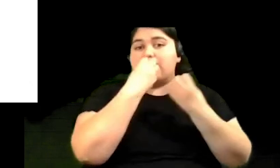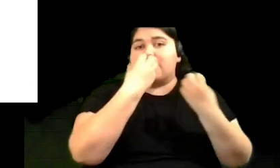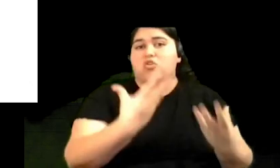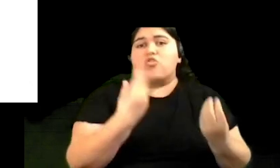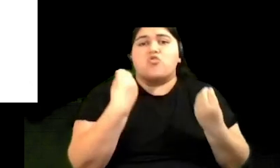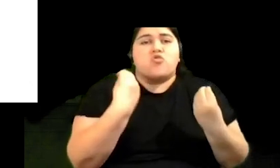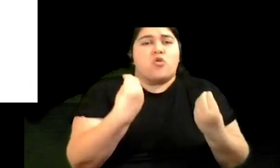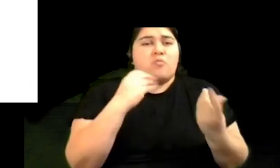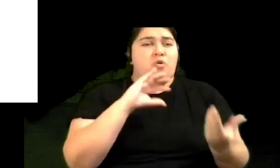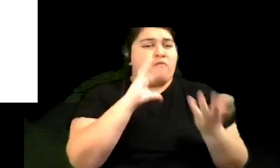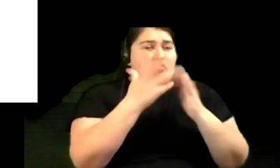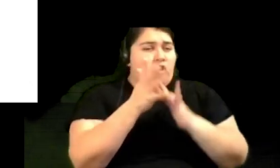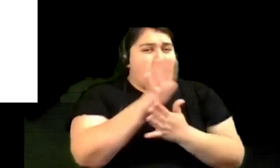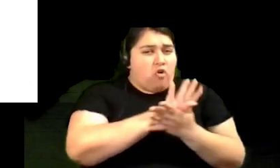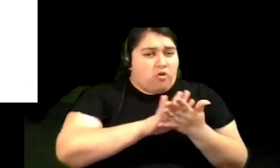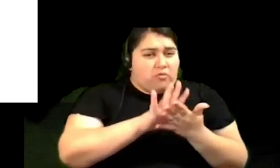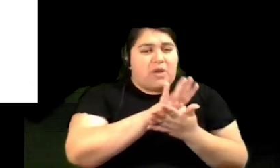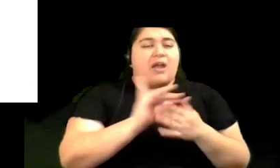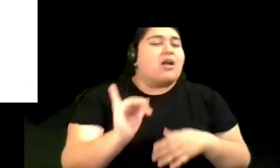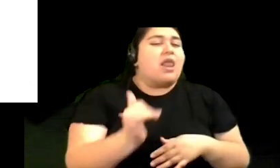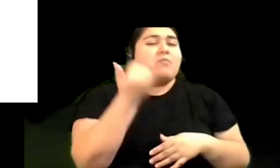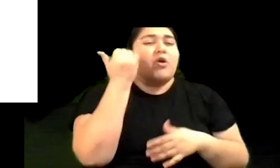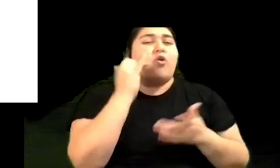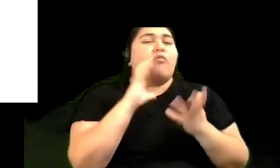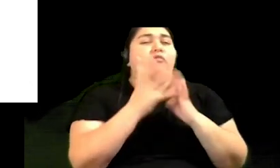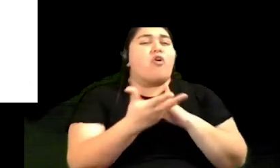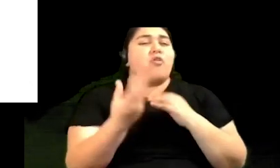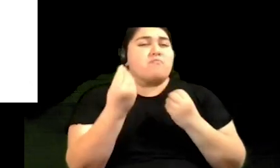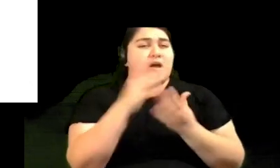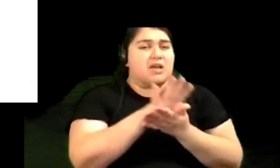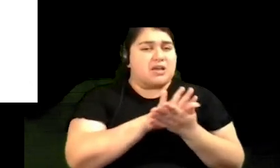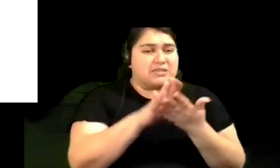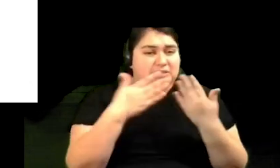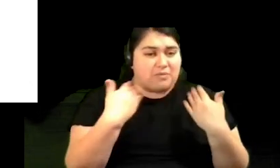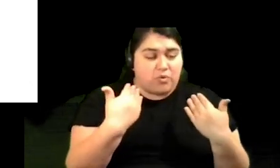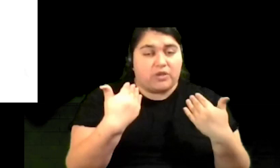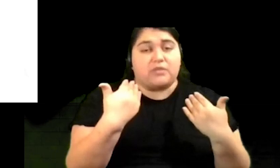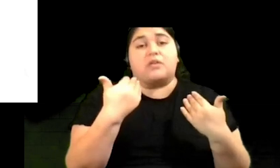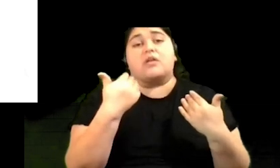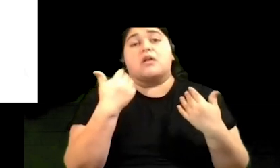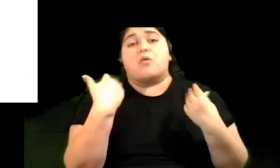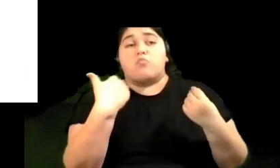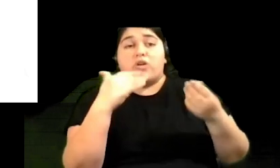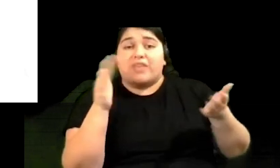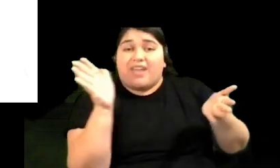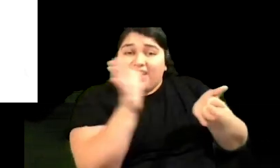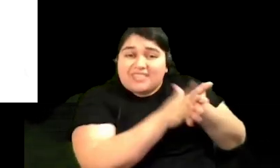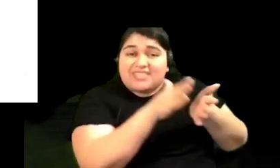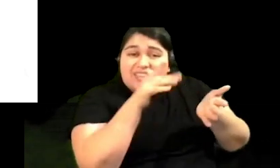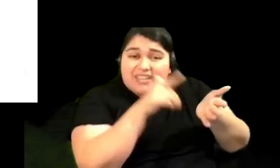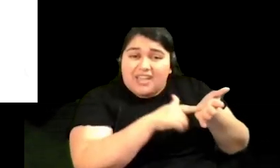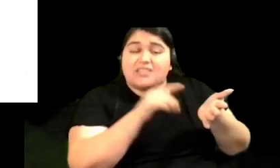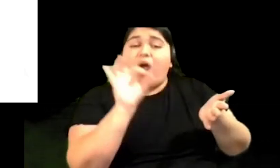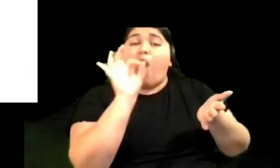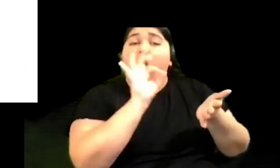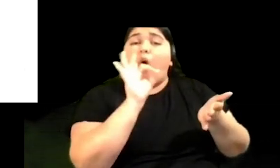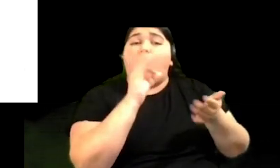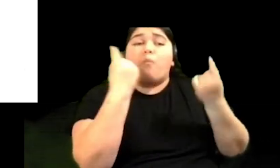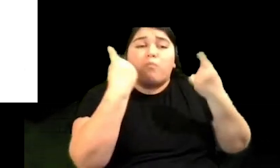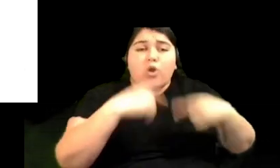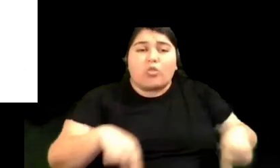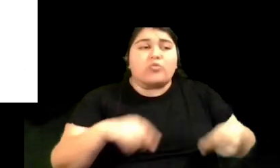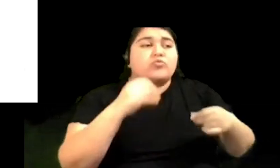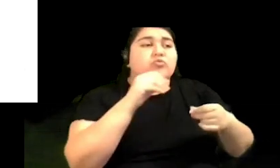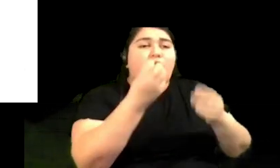con esto? ¿Cuál es la mejor práctica? ¿Qué es lo que puedo hacer? ¿Voy a utilizar ecoetiquetado? Los productos les voy a hacer etiquetas en la cual